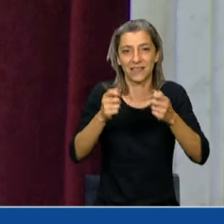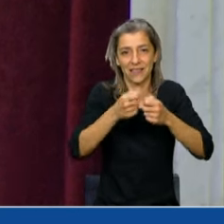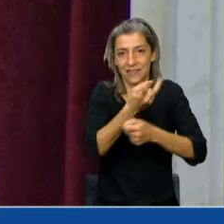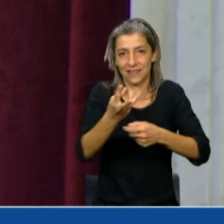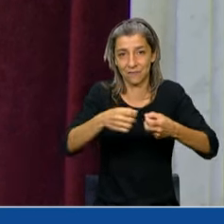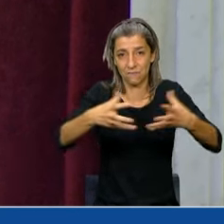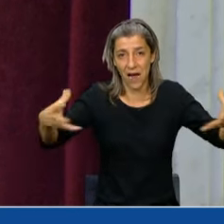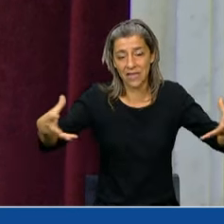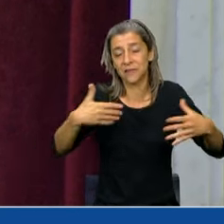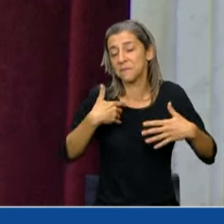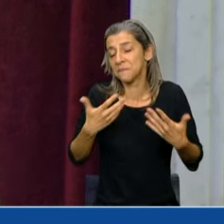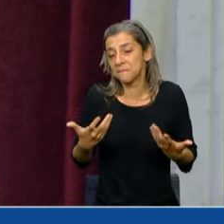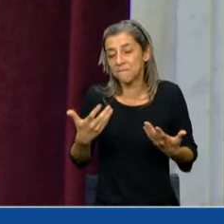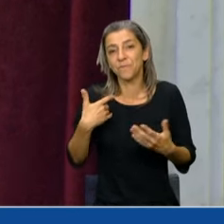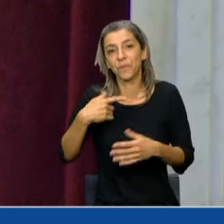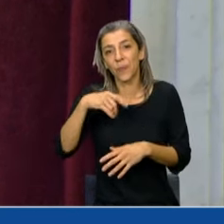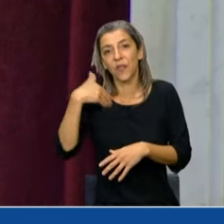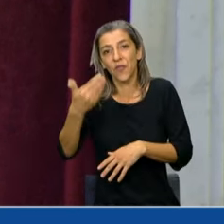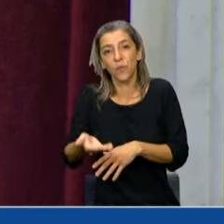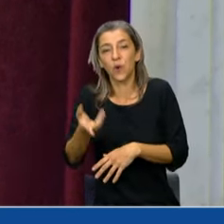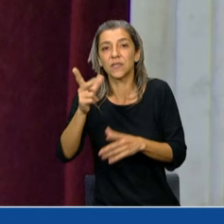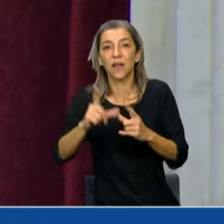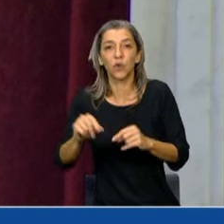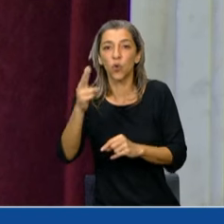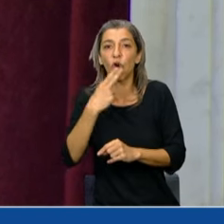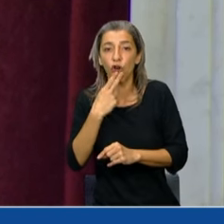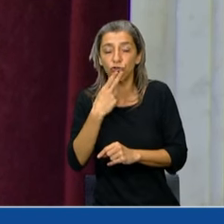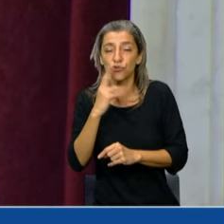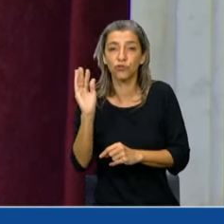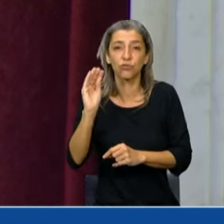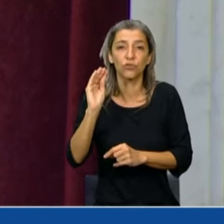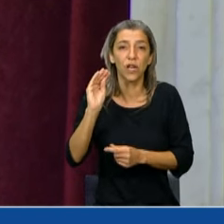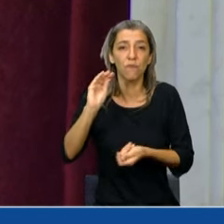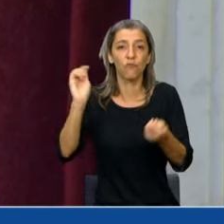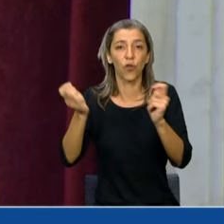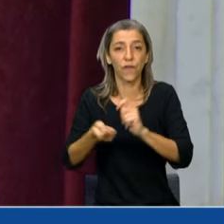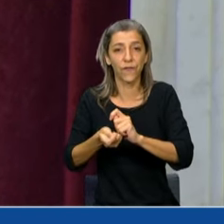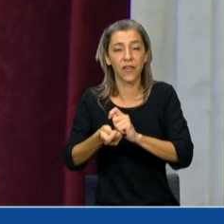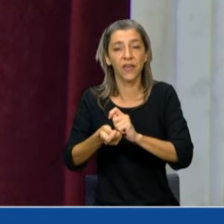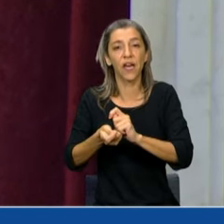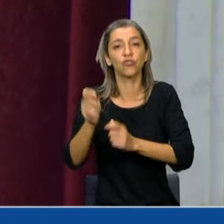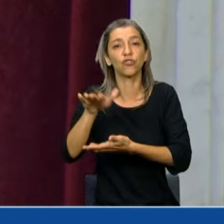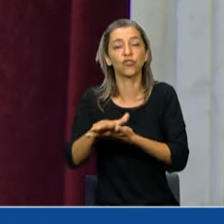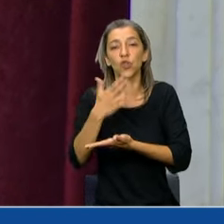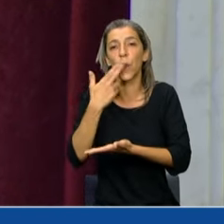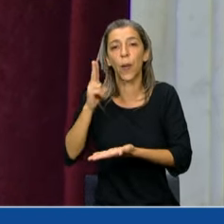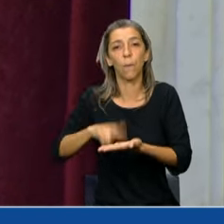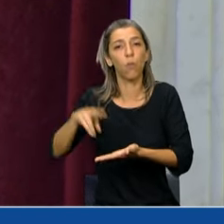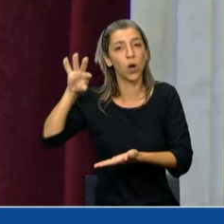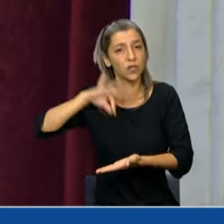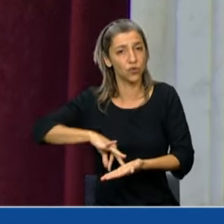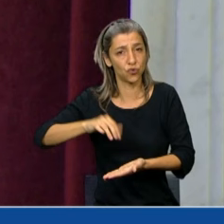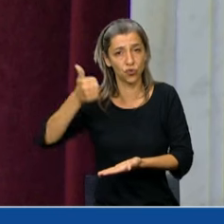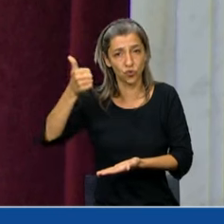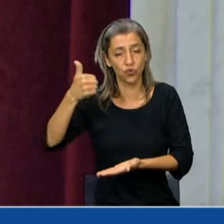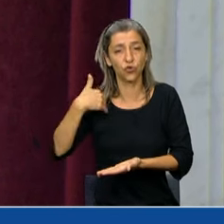luego se agregó una en el artículo 11 se modifica la ley de impuesto a las ganancias